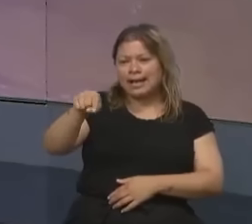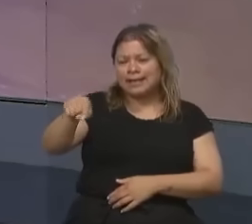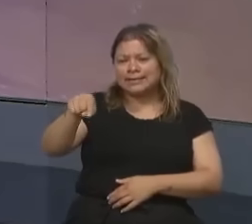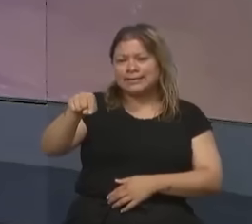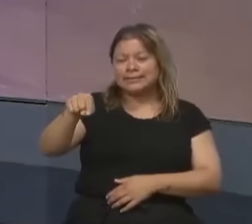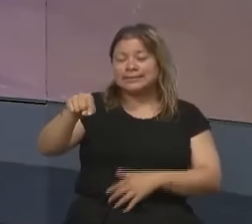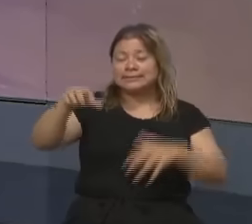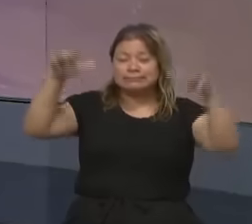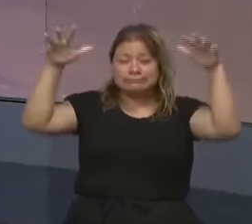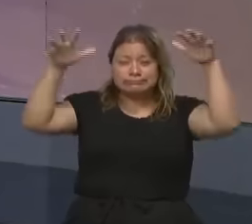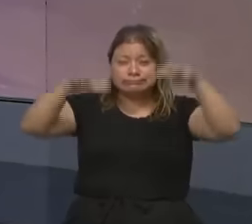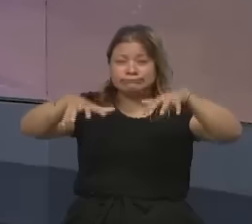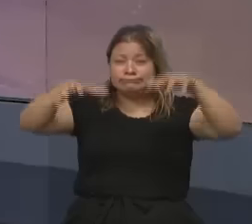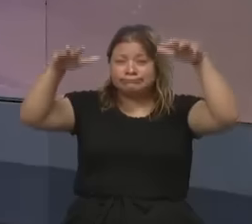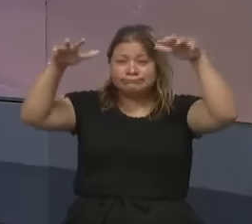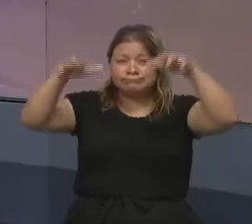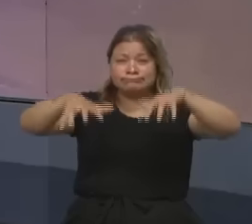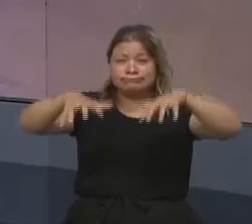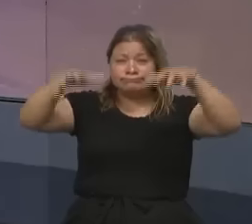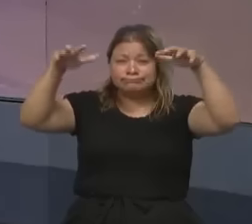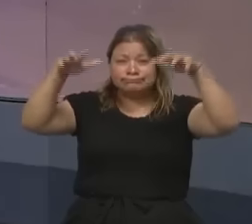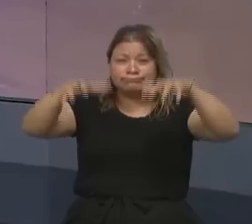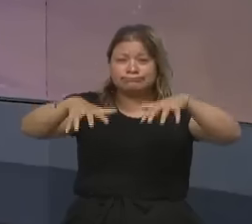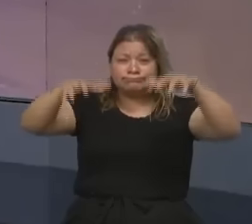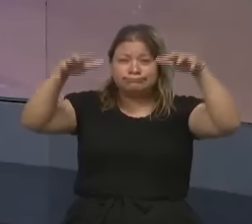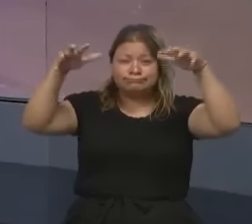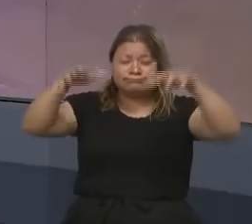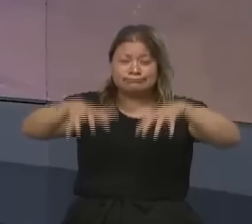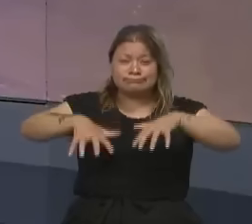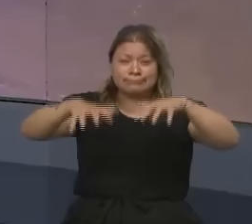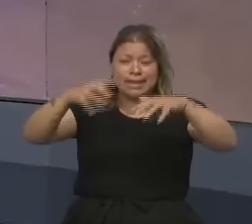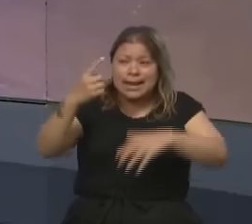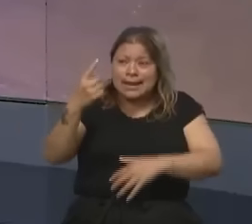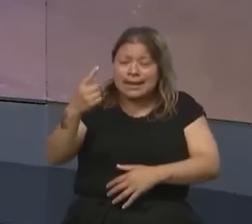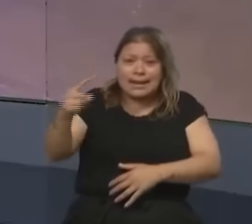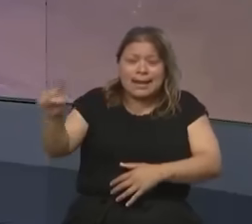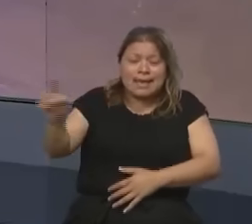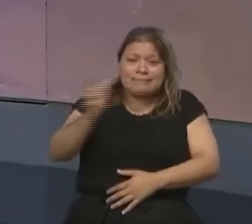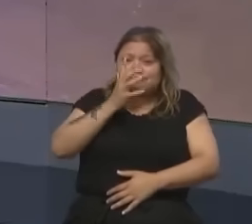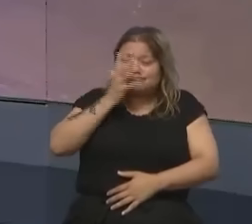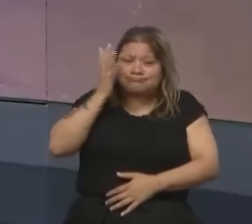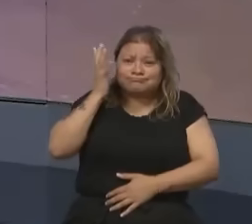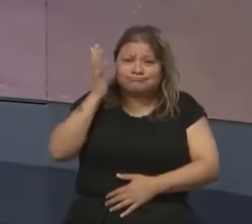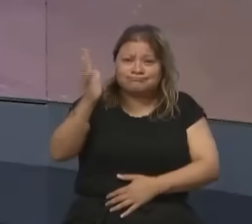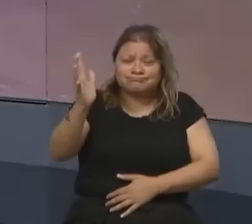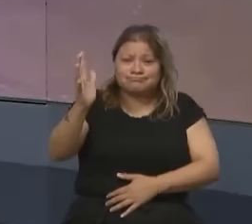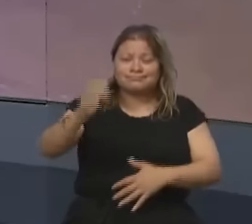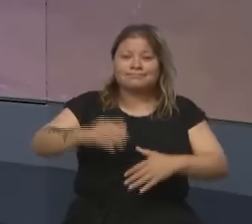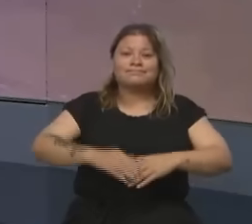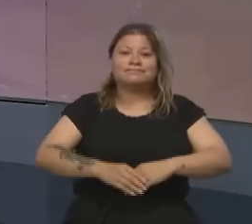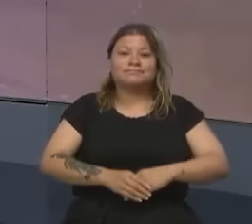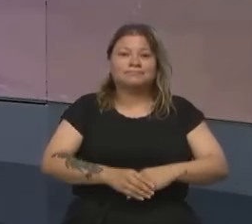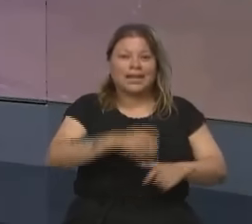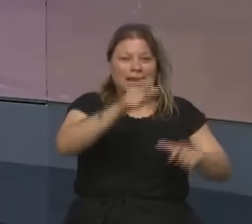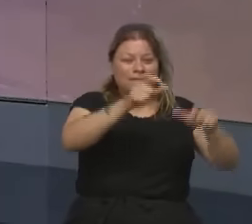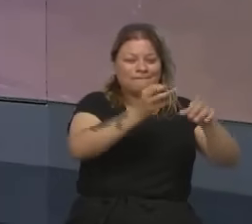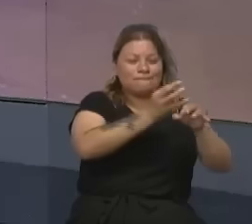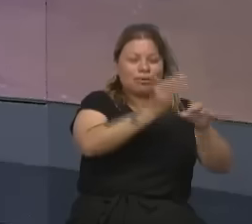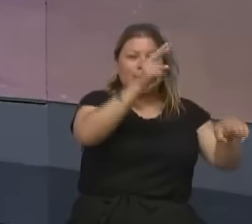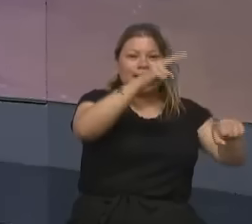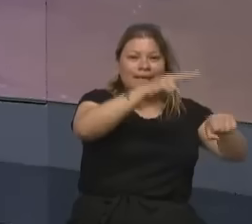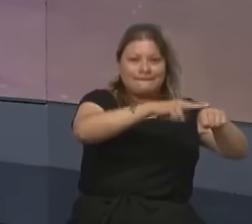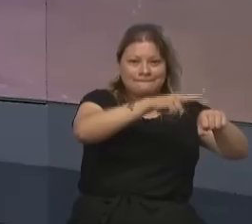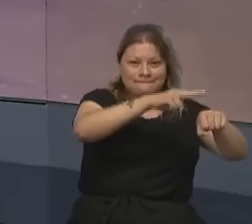fenómeno de la naturaleza que tiene características apocalípticas. Los expertos